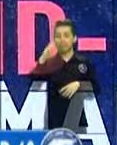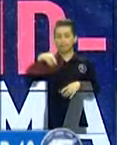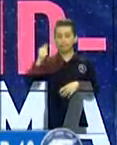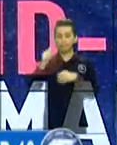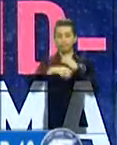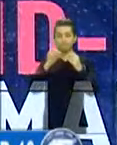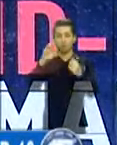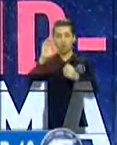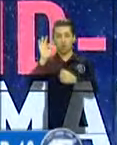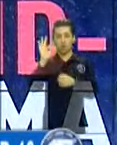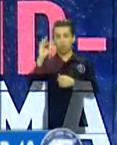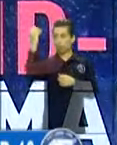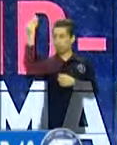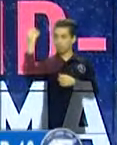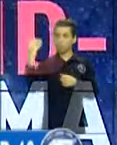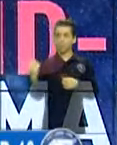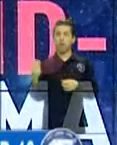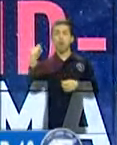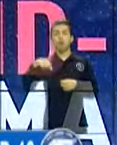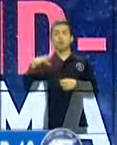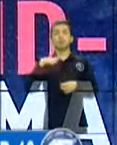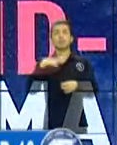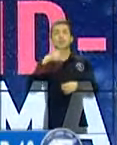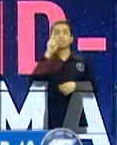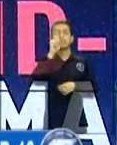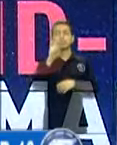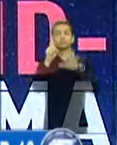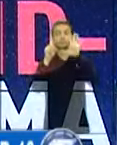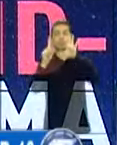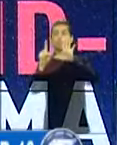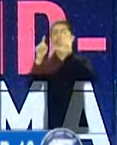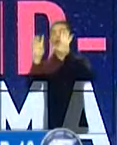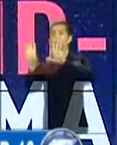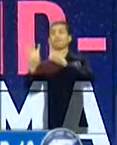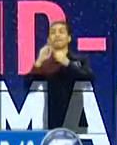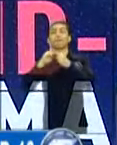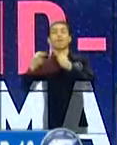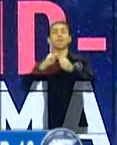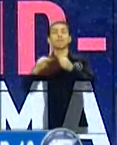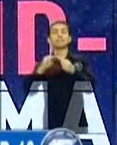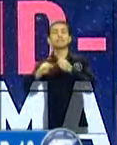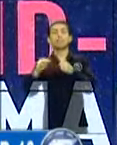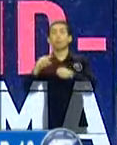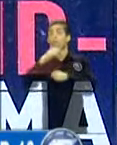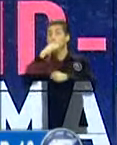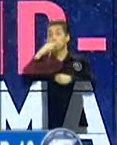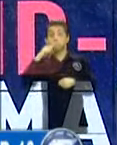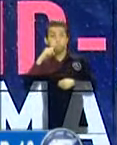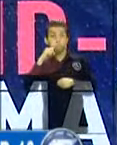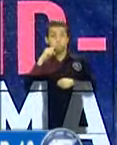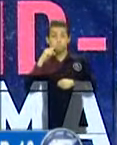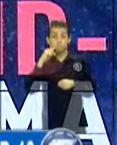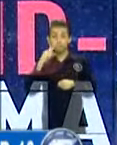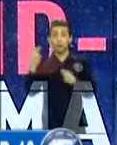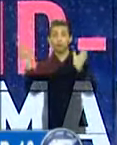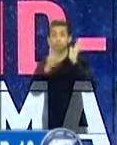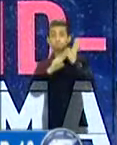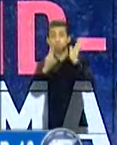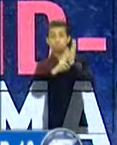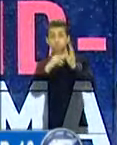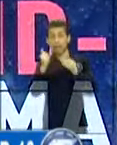169 municipios en rojo después de que le dio lectura a departamento por departamento. El resumen es